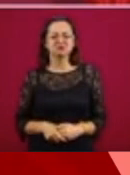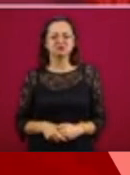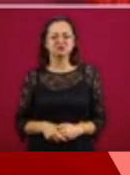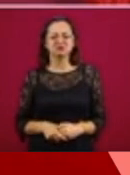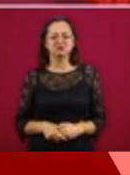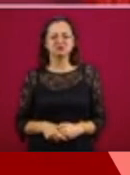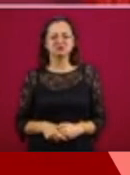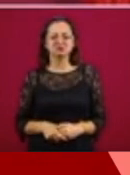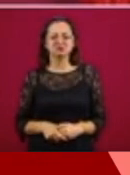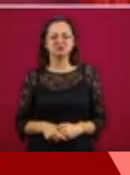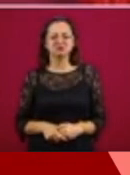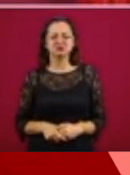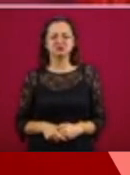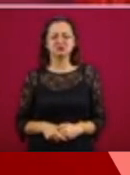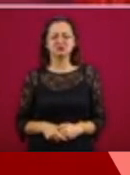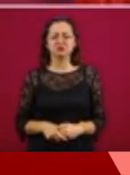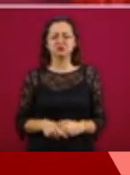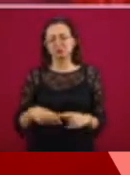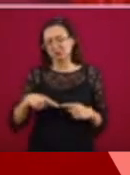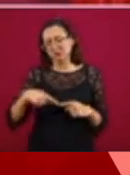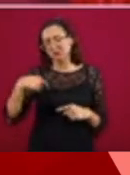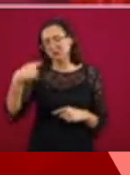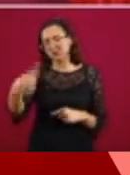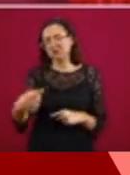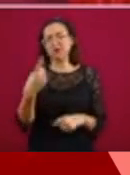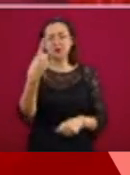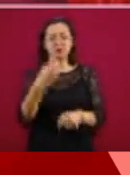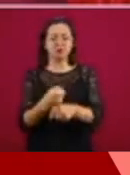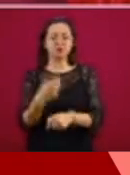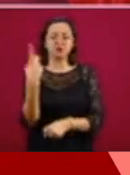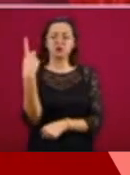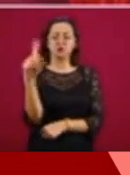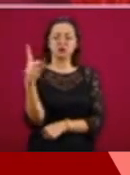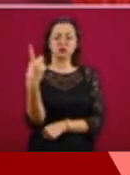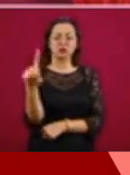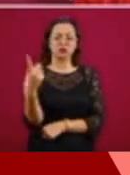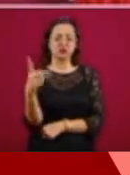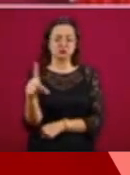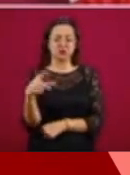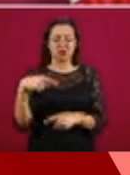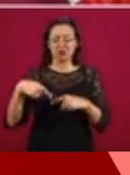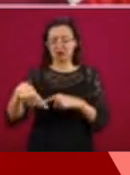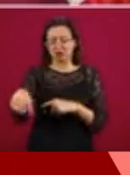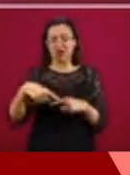el primero de diciembre ese es mi compromiso yo termino